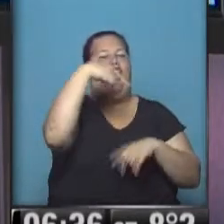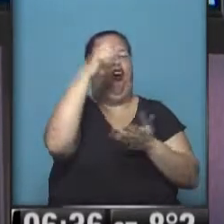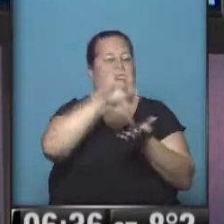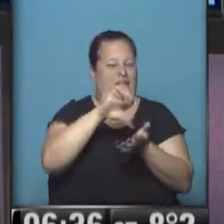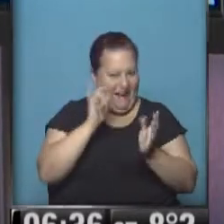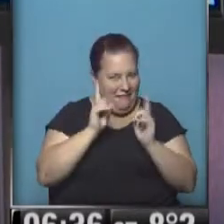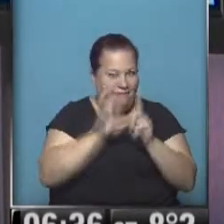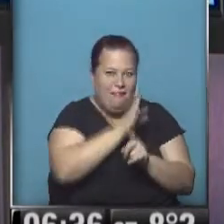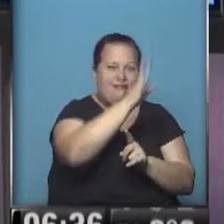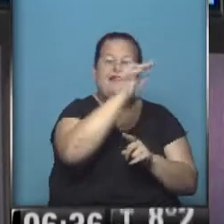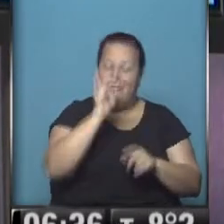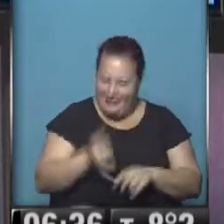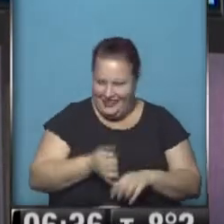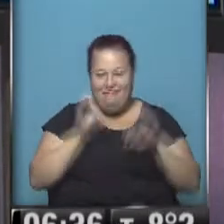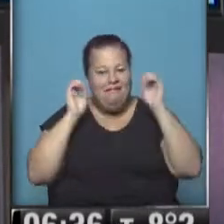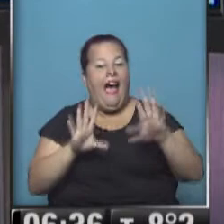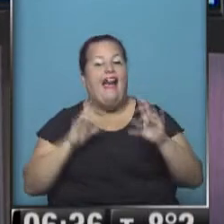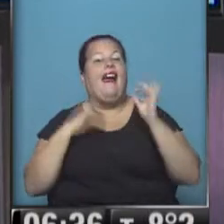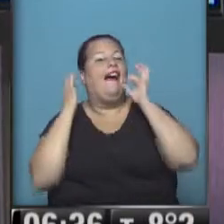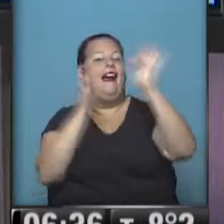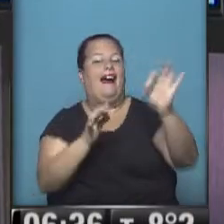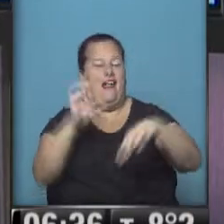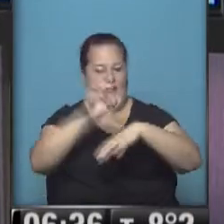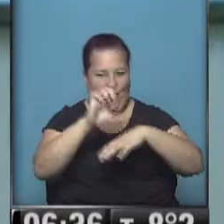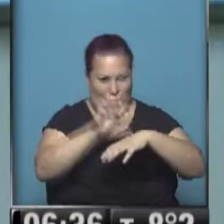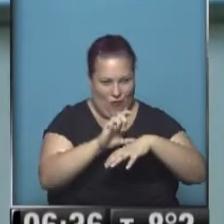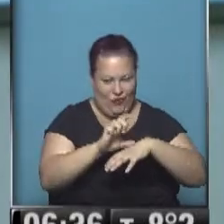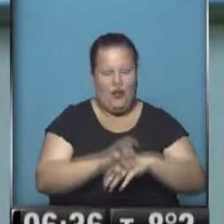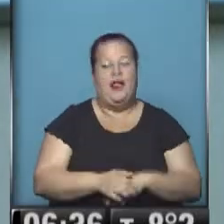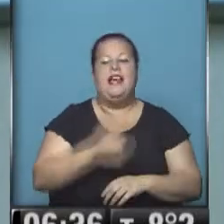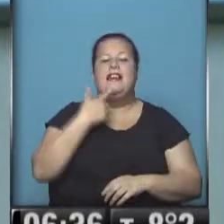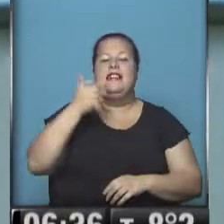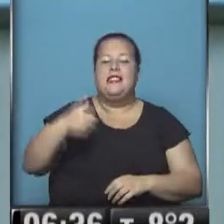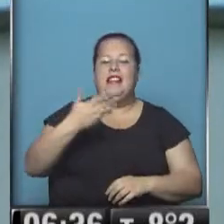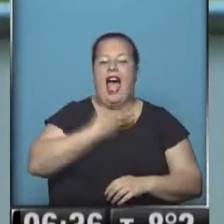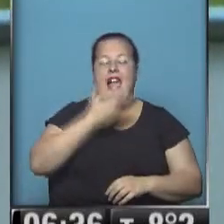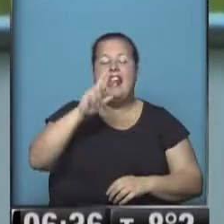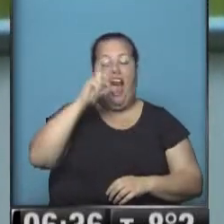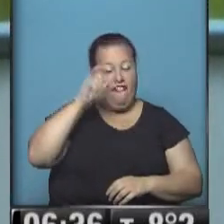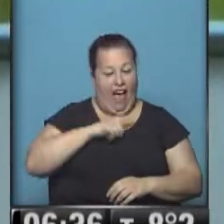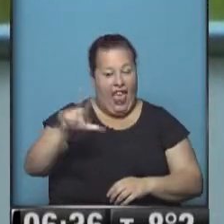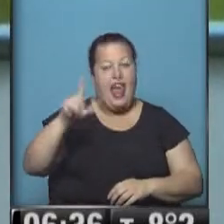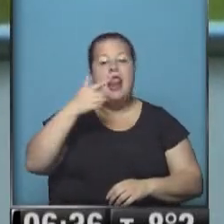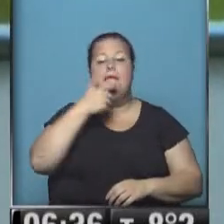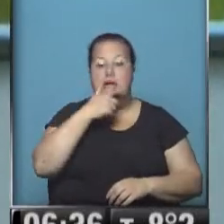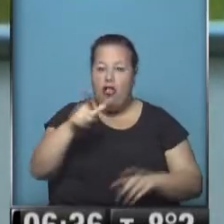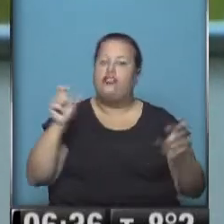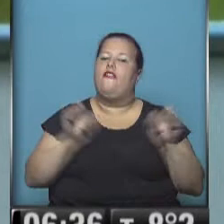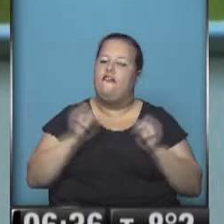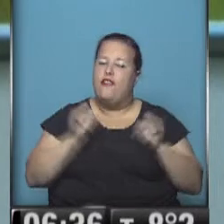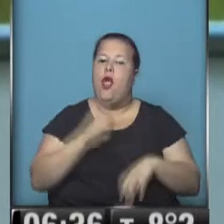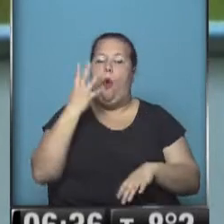país y hacemos magia cuyo san rafael mendoza está haciendo frío amigos de